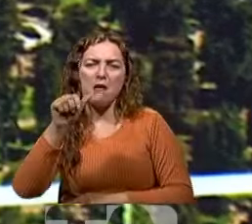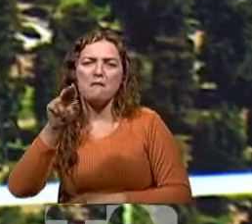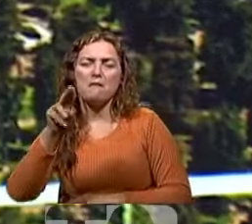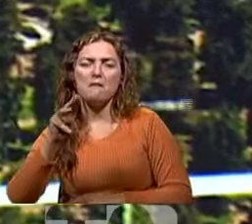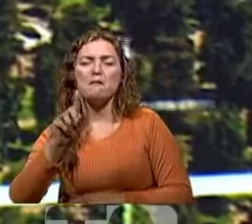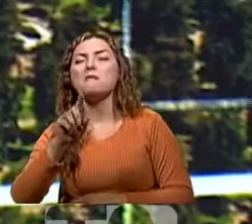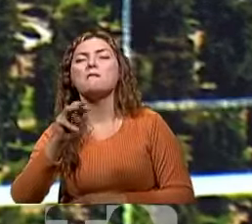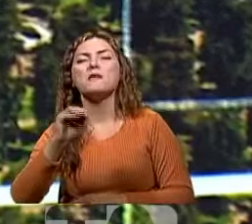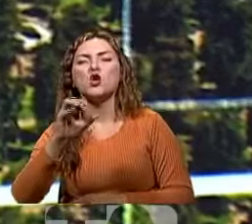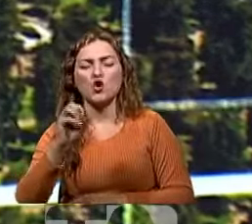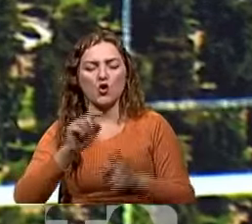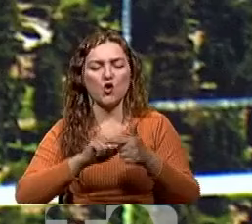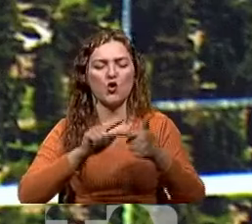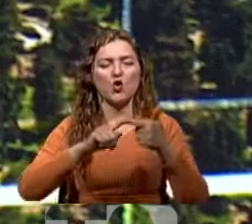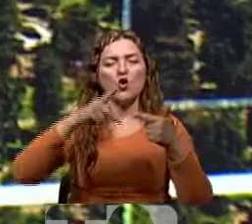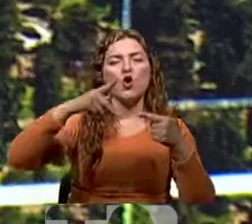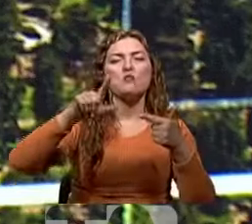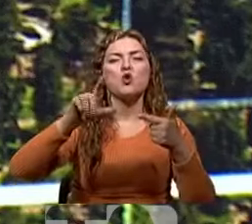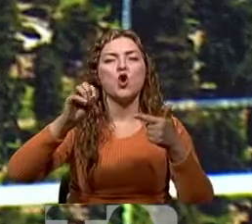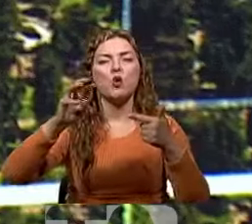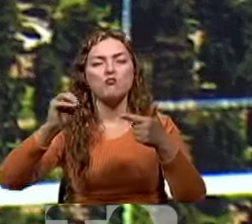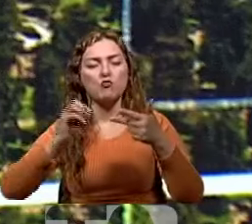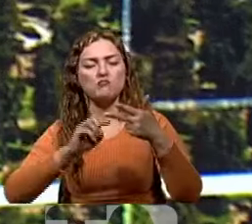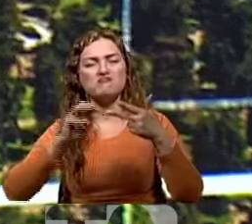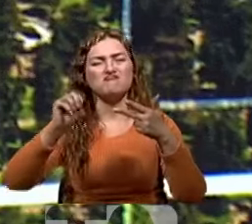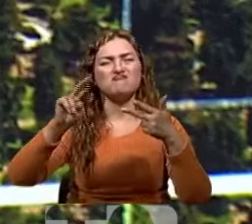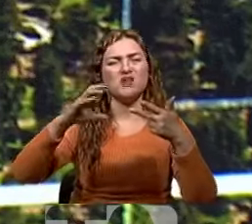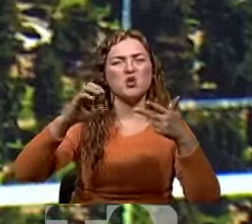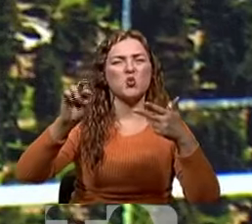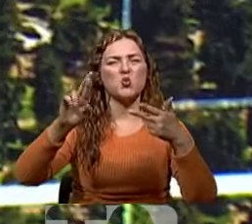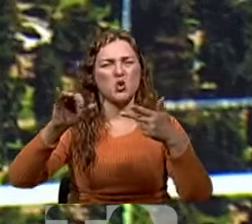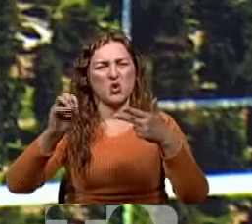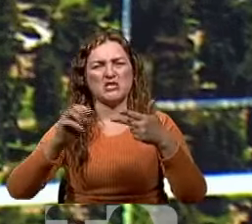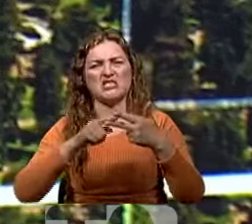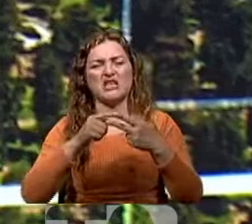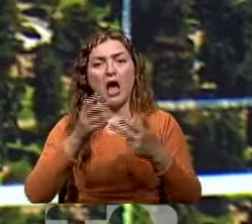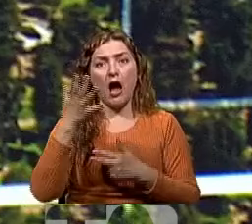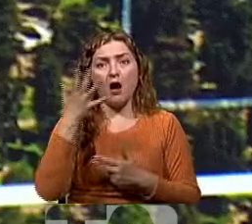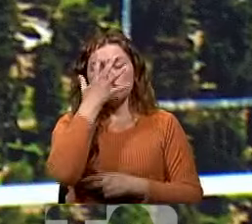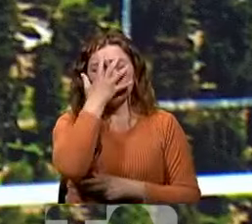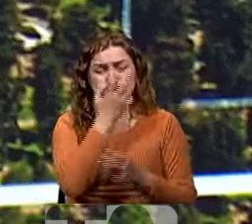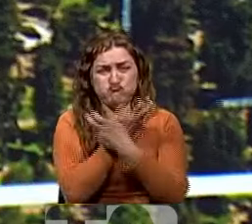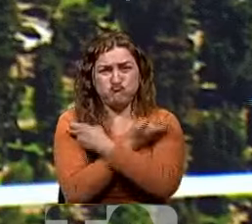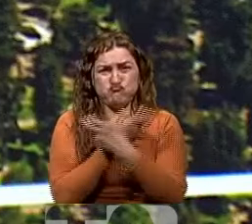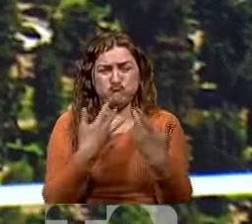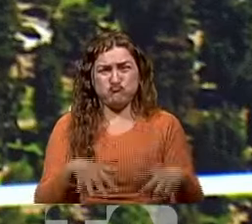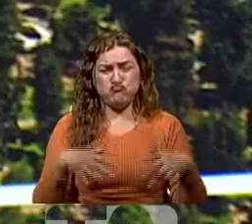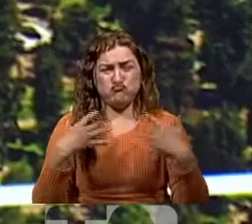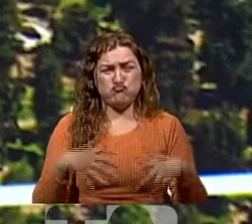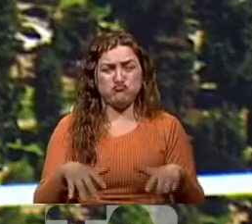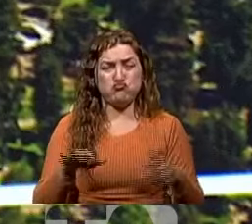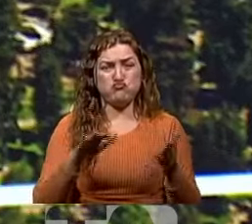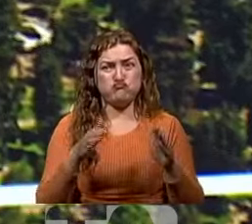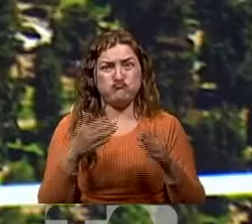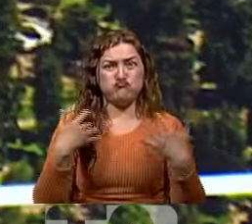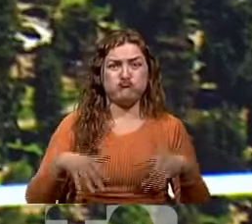mercurio. Así es, metales tóxicos para la salud del ser humano. Así lo revela una investigación del Centro de Estudios Aplicado en